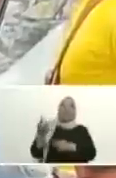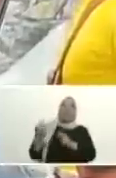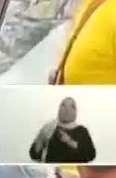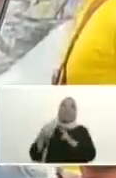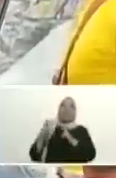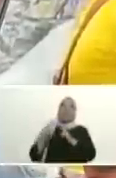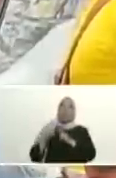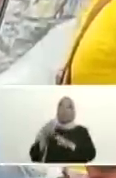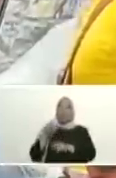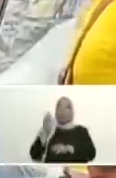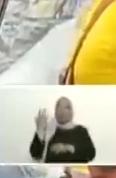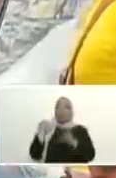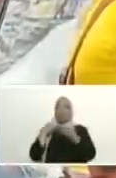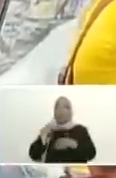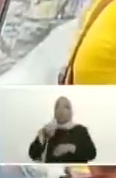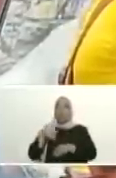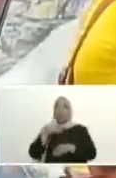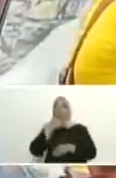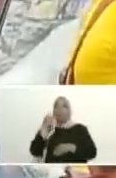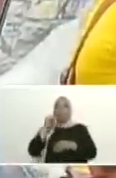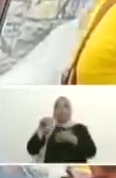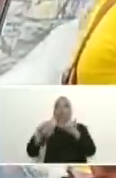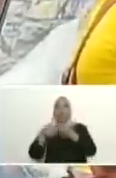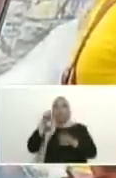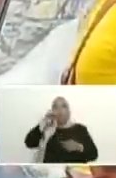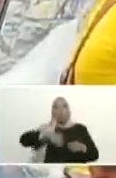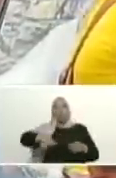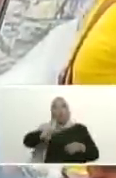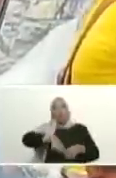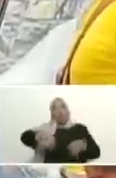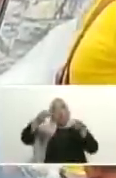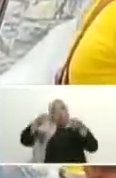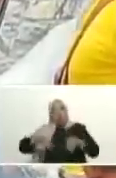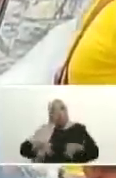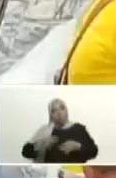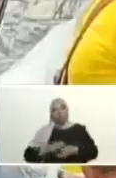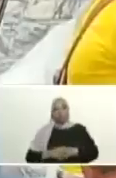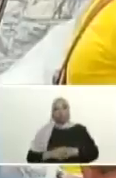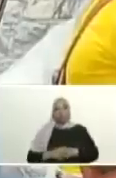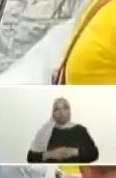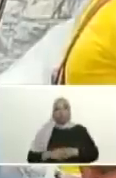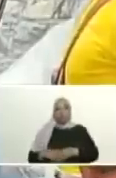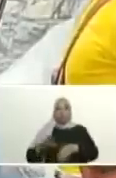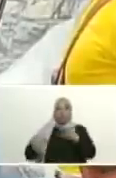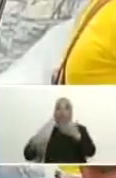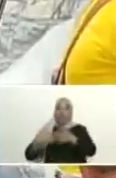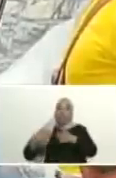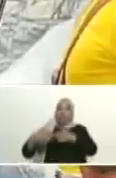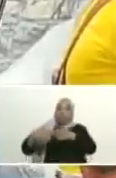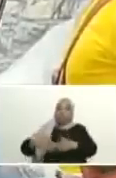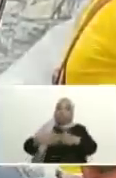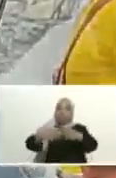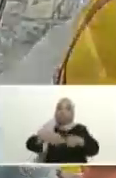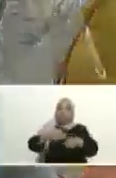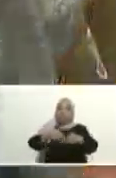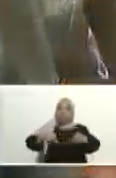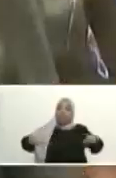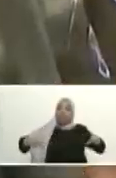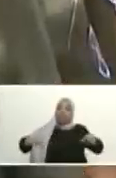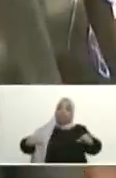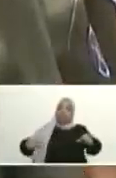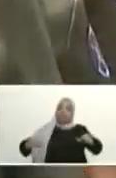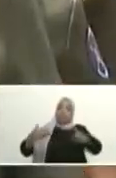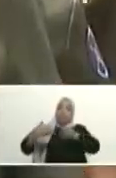como Venezuela para llevarlo a un puerto seguro. Puerto seguro. Con jóvenes como